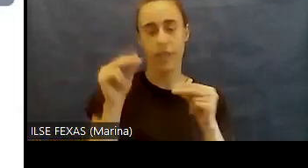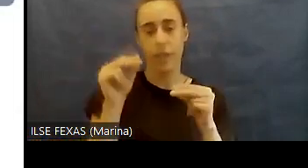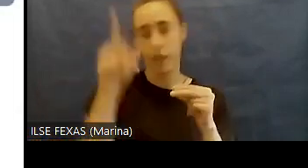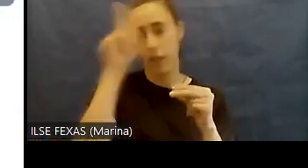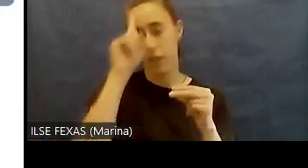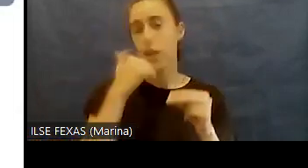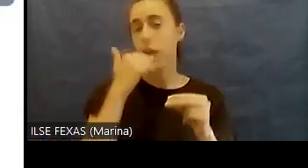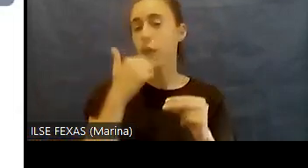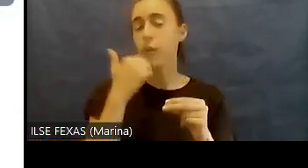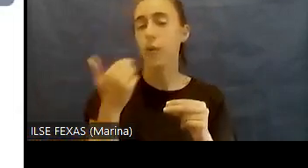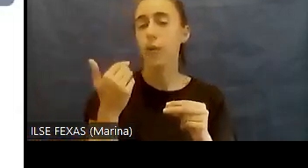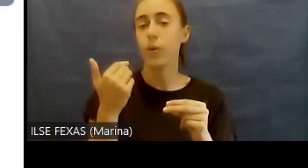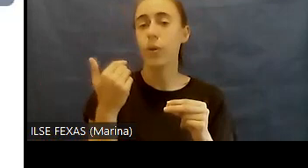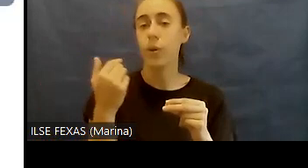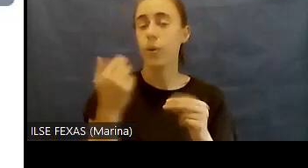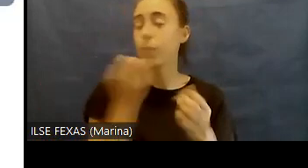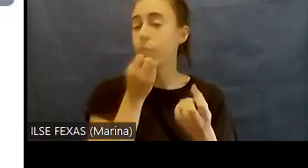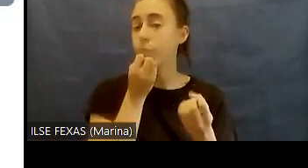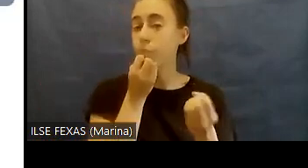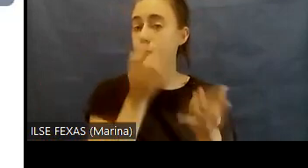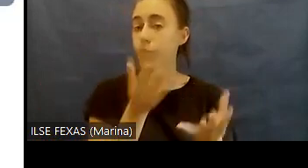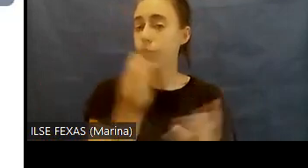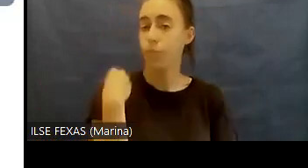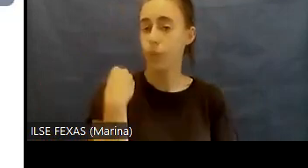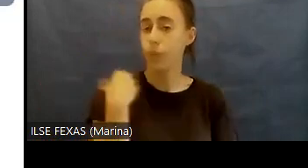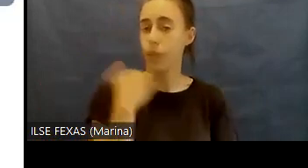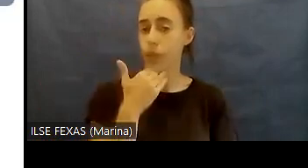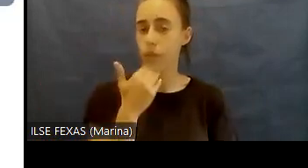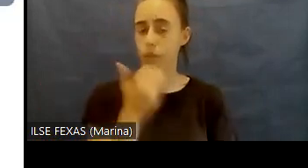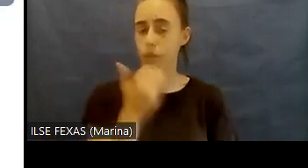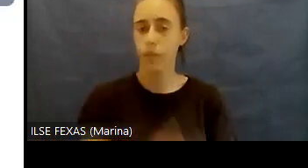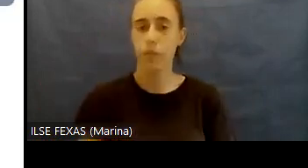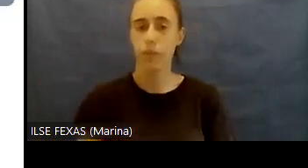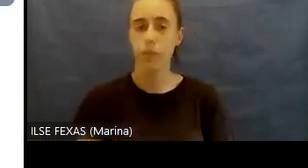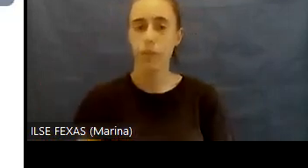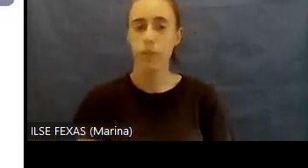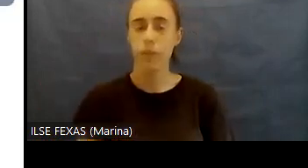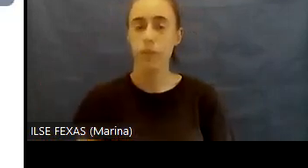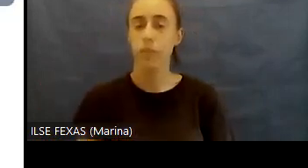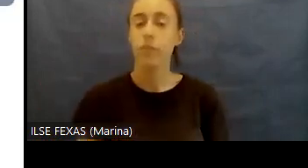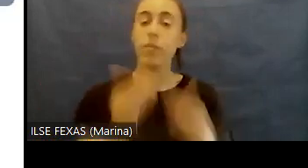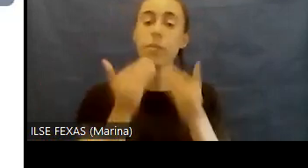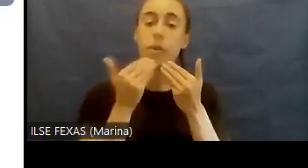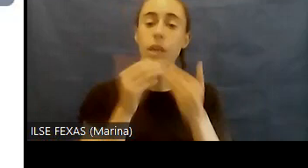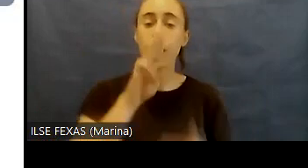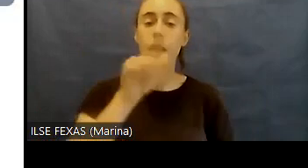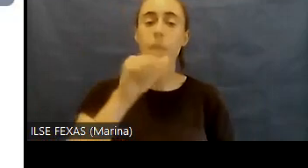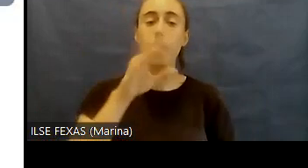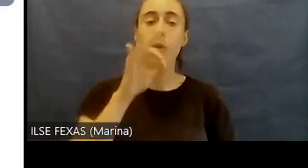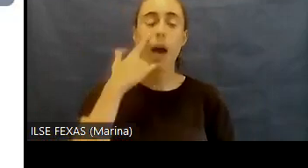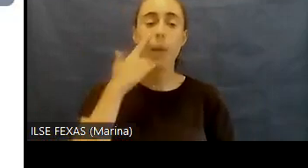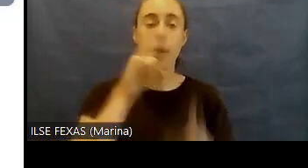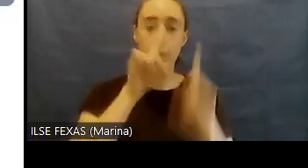queréis comentar alguna cosa, hacer alguna pregunta. Muchas gracias, Paco. Voy a ver si tenemos alguna